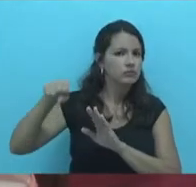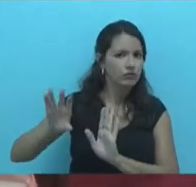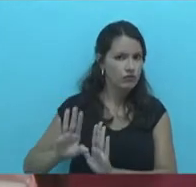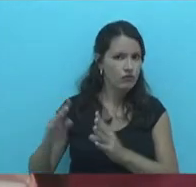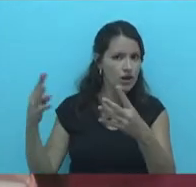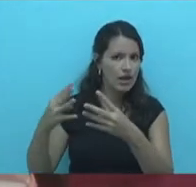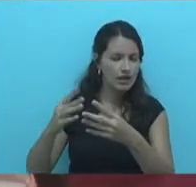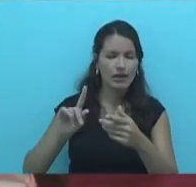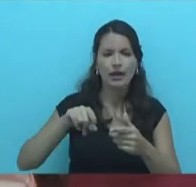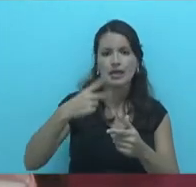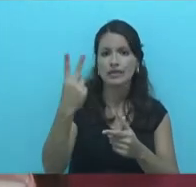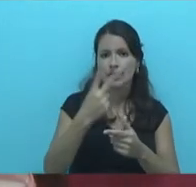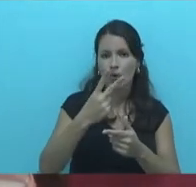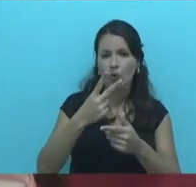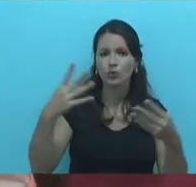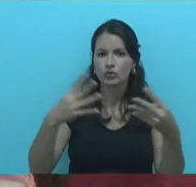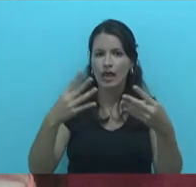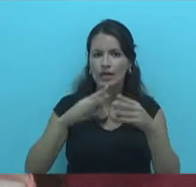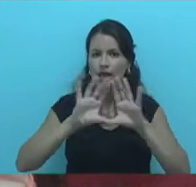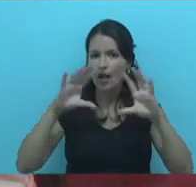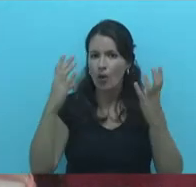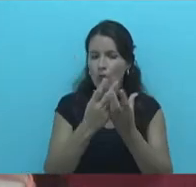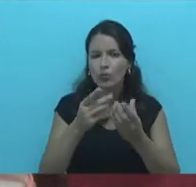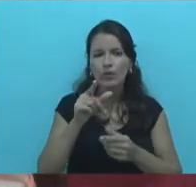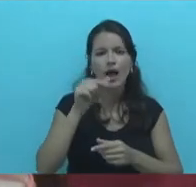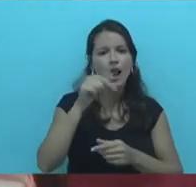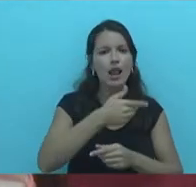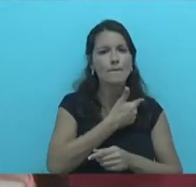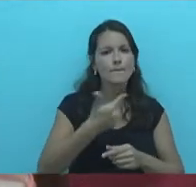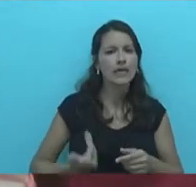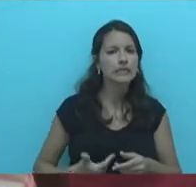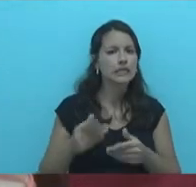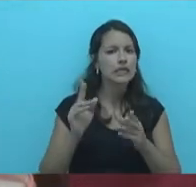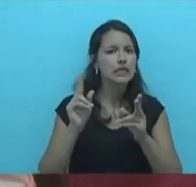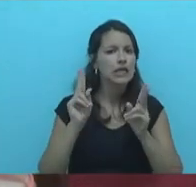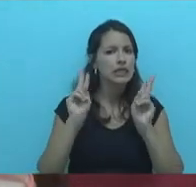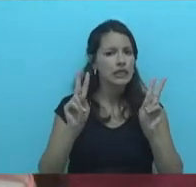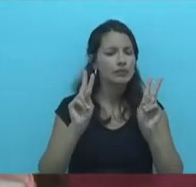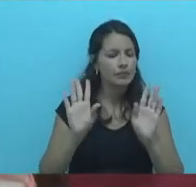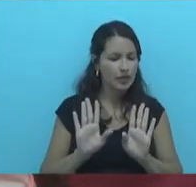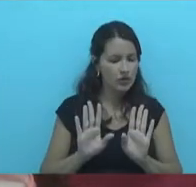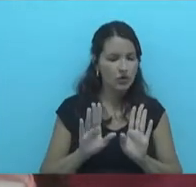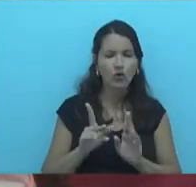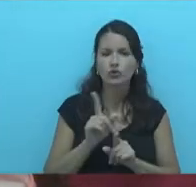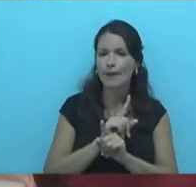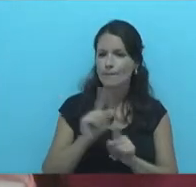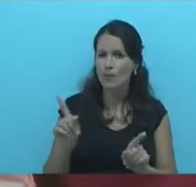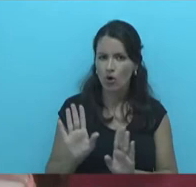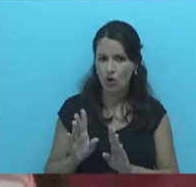la neutralidad. Es decir, hay una continuidad histórica en el derecho internacional.